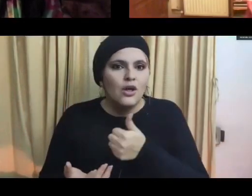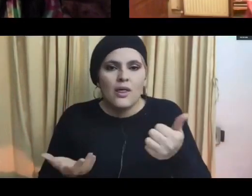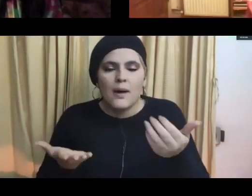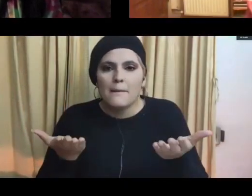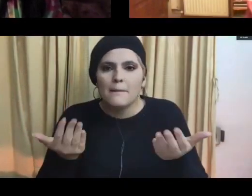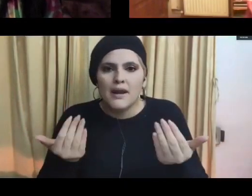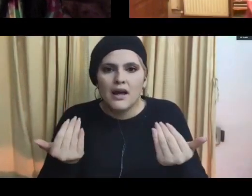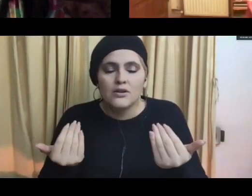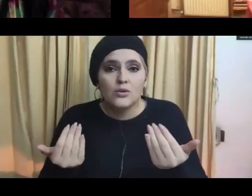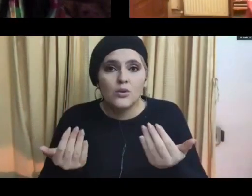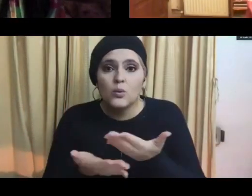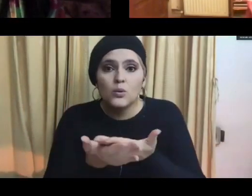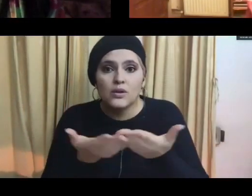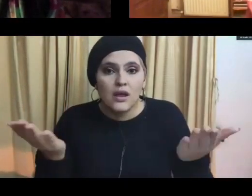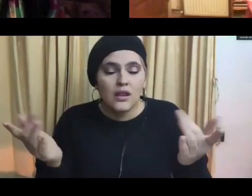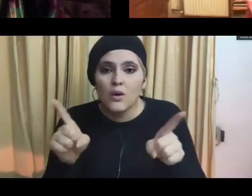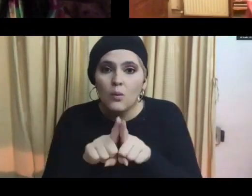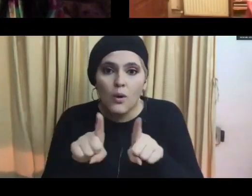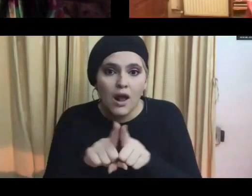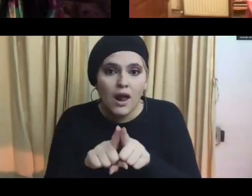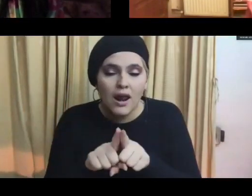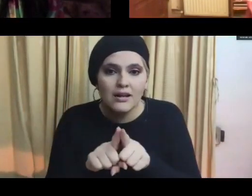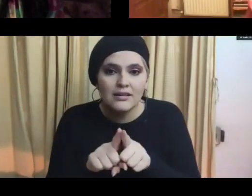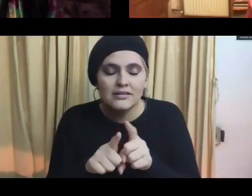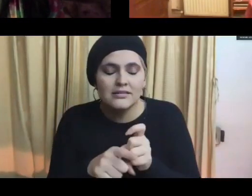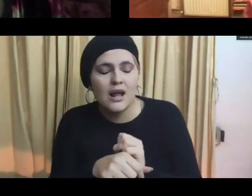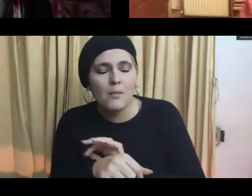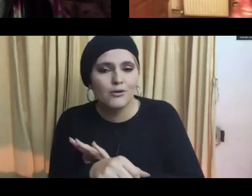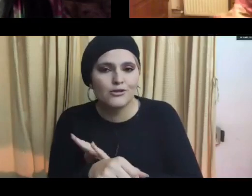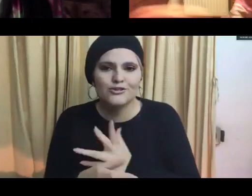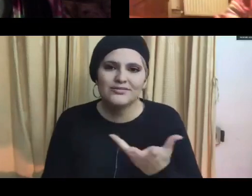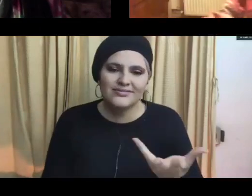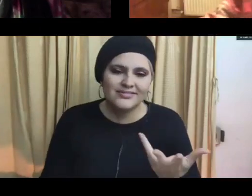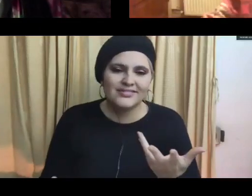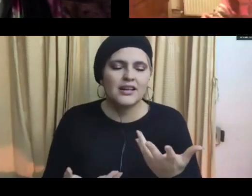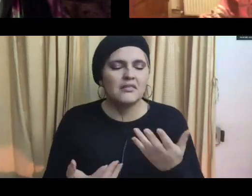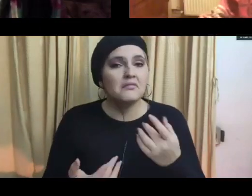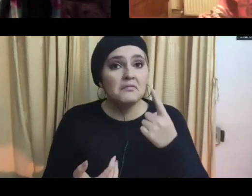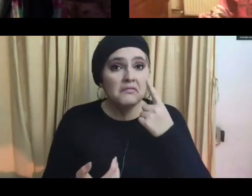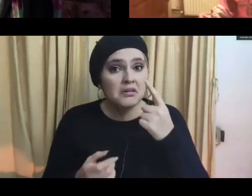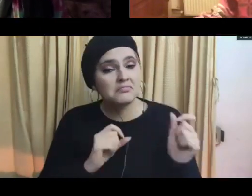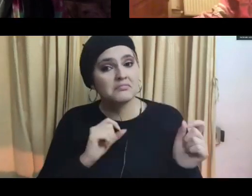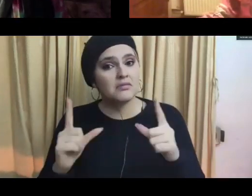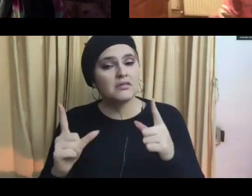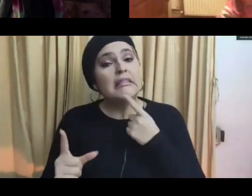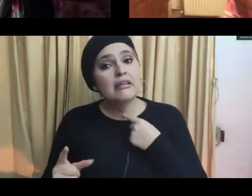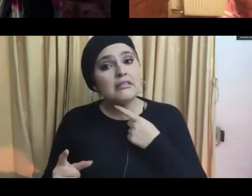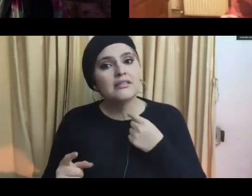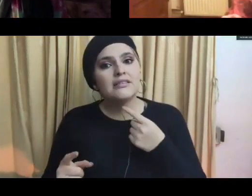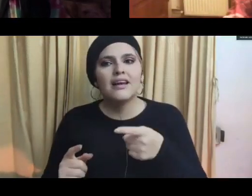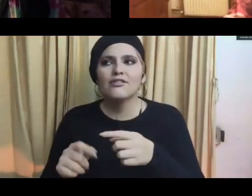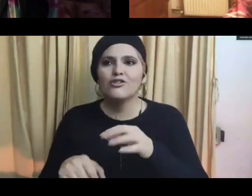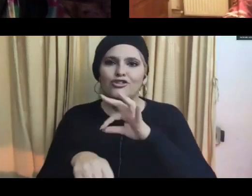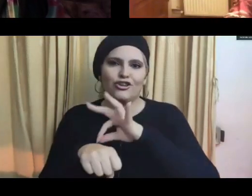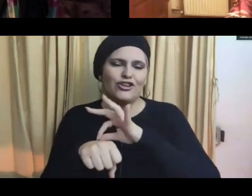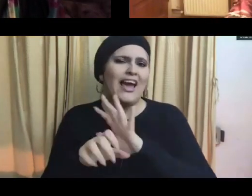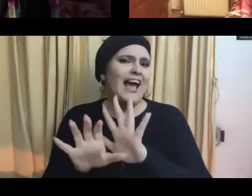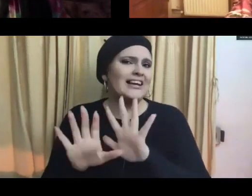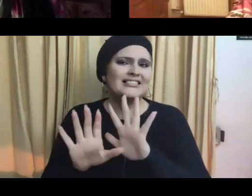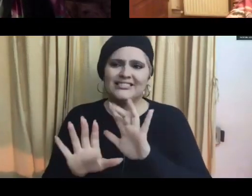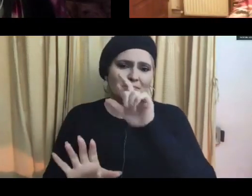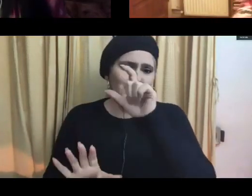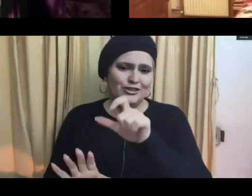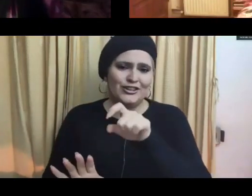ustedes. Ha sido una exposición sumamente interesante que refleja la esencia de la doctora Valeria. Ella es así, todo lo que escucharon ustedes de